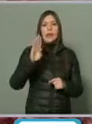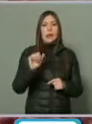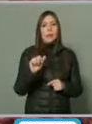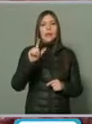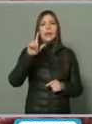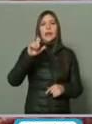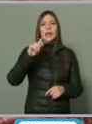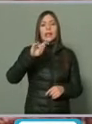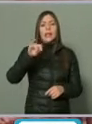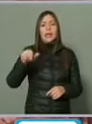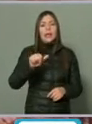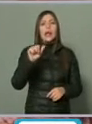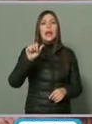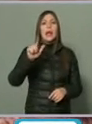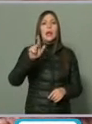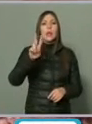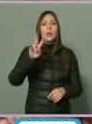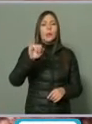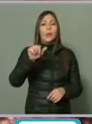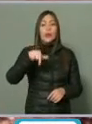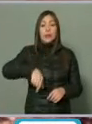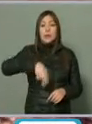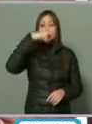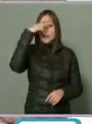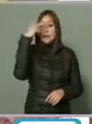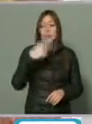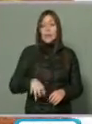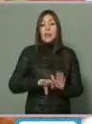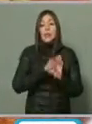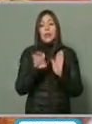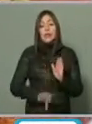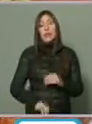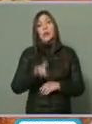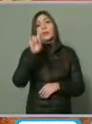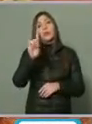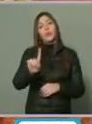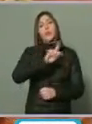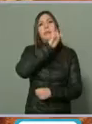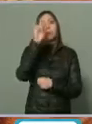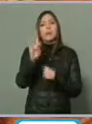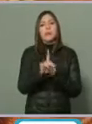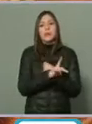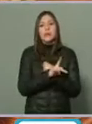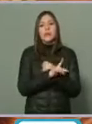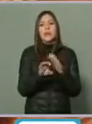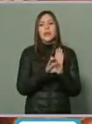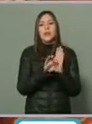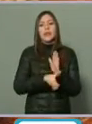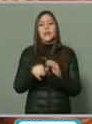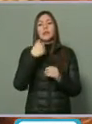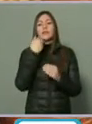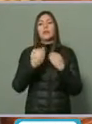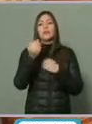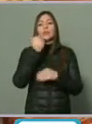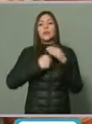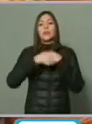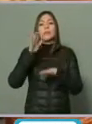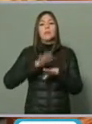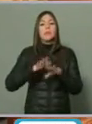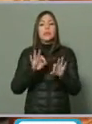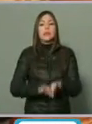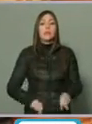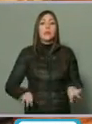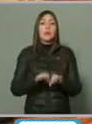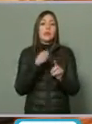alubias, lentejas. Ahora, en México, si algún país nos jactamos de consumir de manera